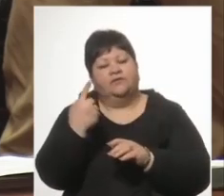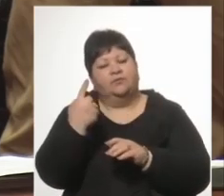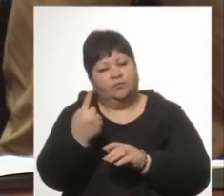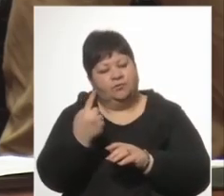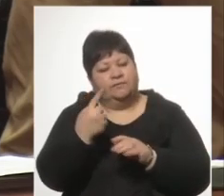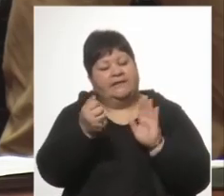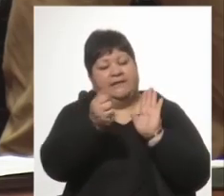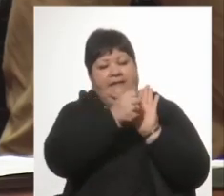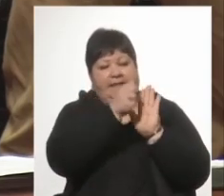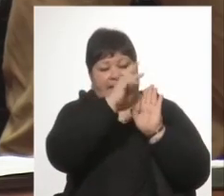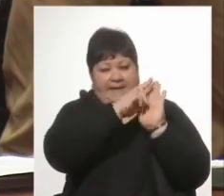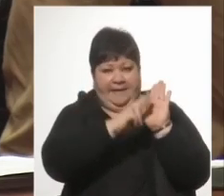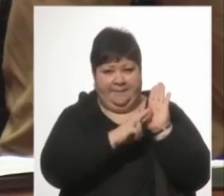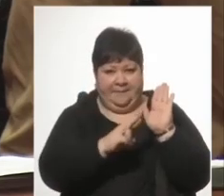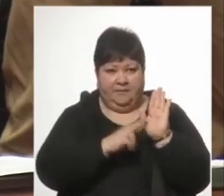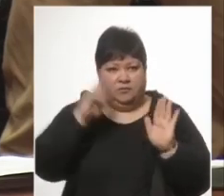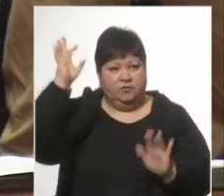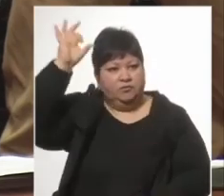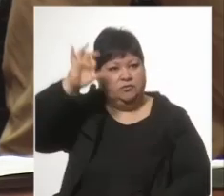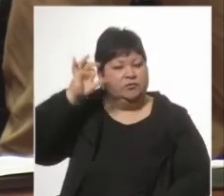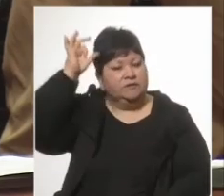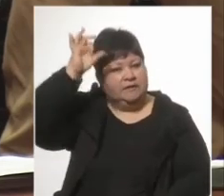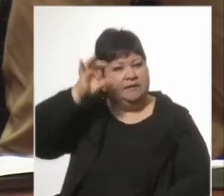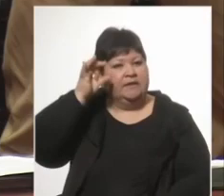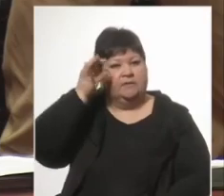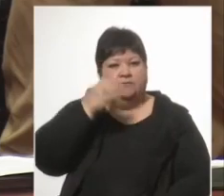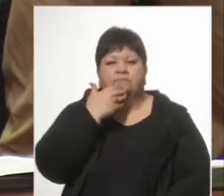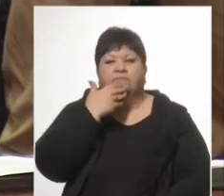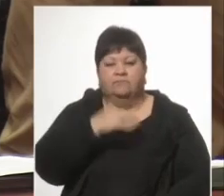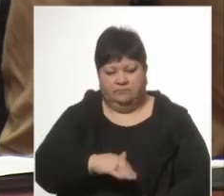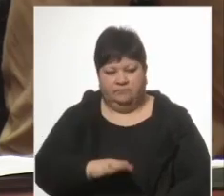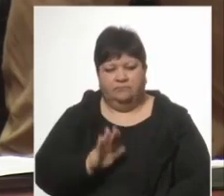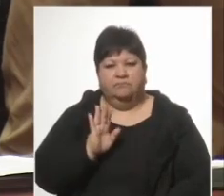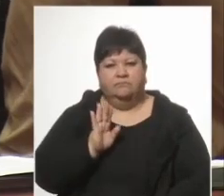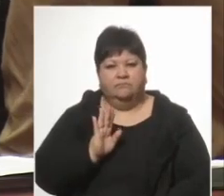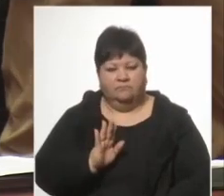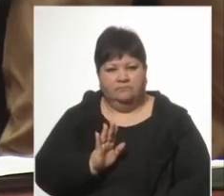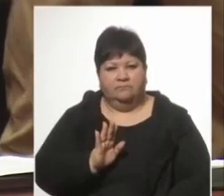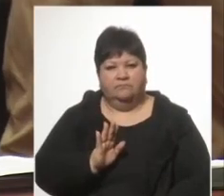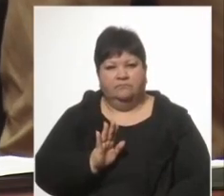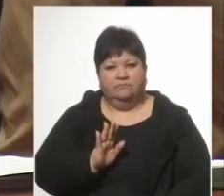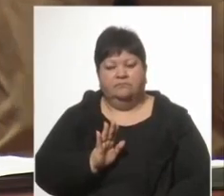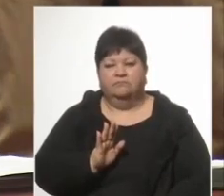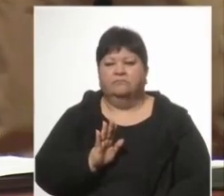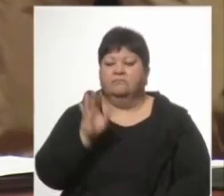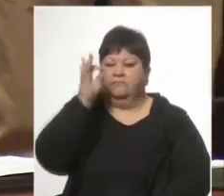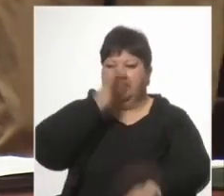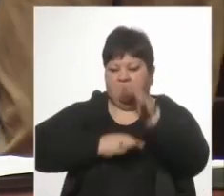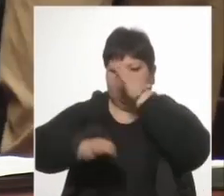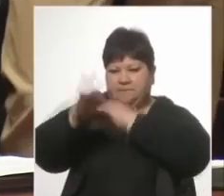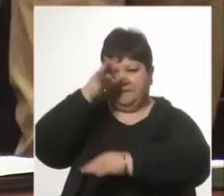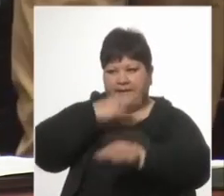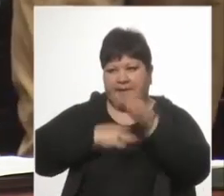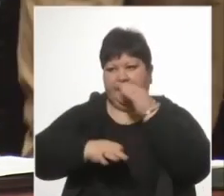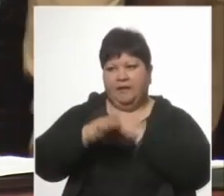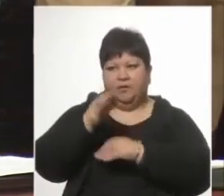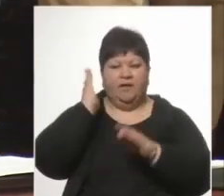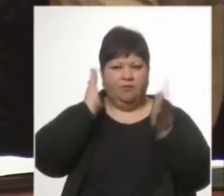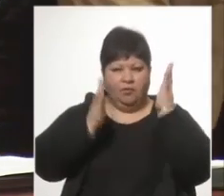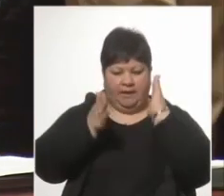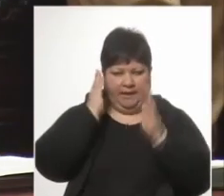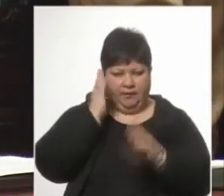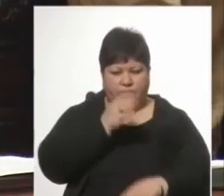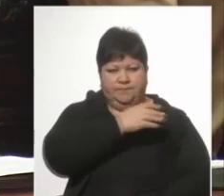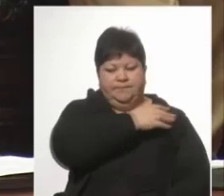del Senado, entiendo, y así me lo han hecho saber connotados juristas,